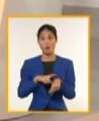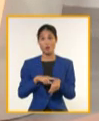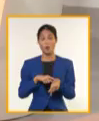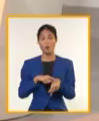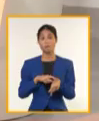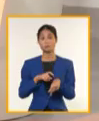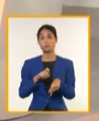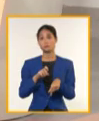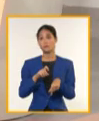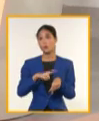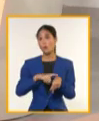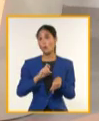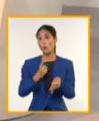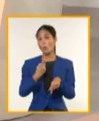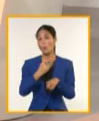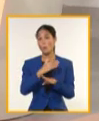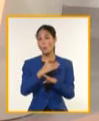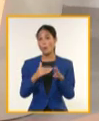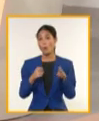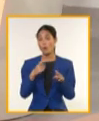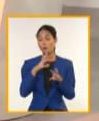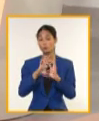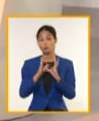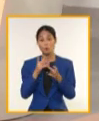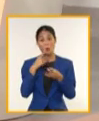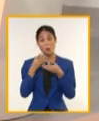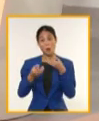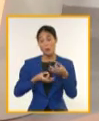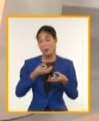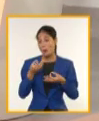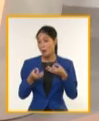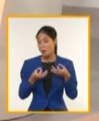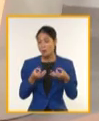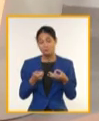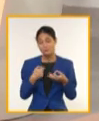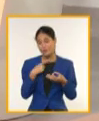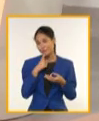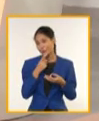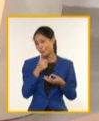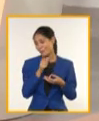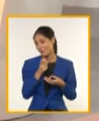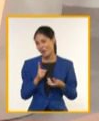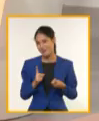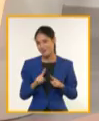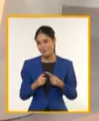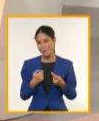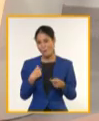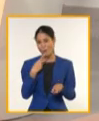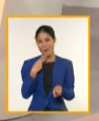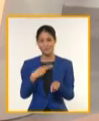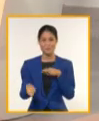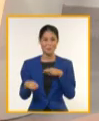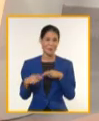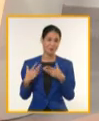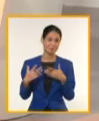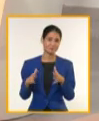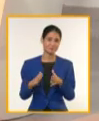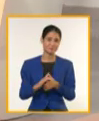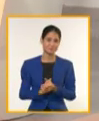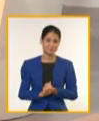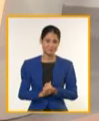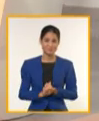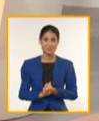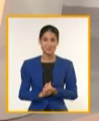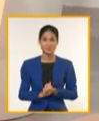minutos, reunir todos estos elementos, hablar de una historia que efectivamente tiene más de 65 años. Vamos a ver si el documental,